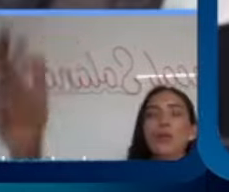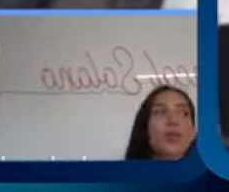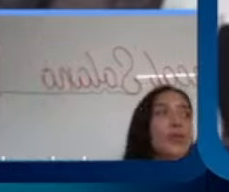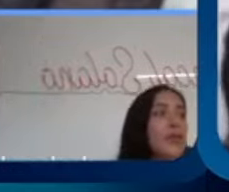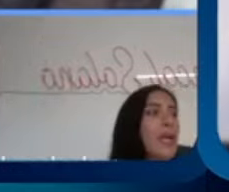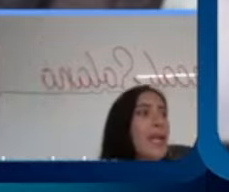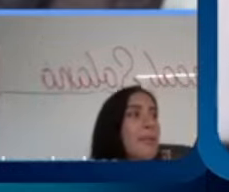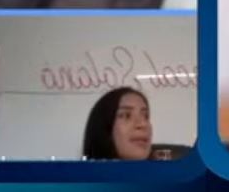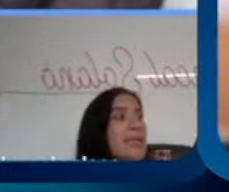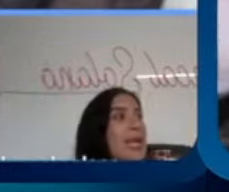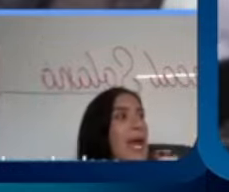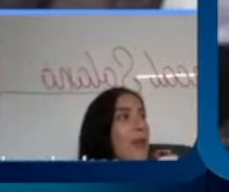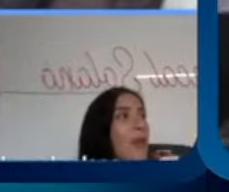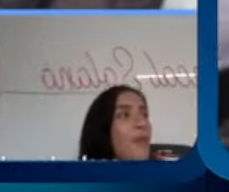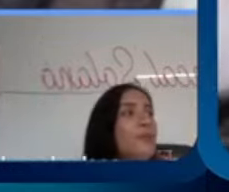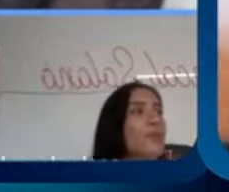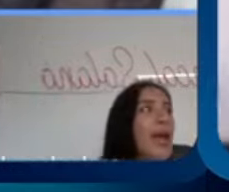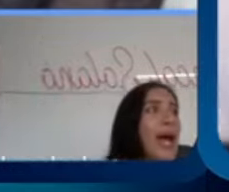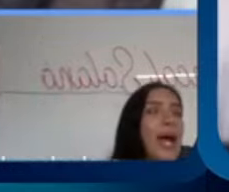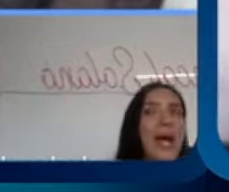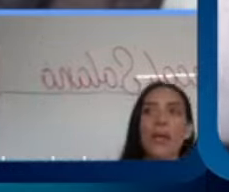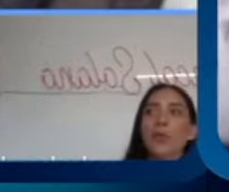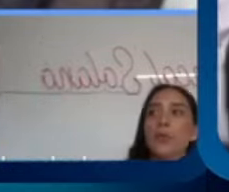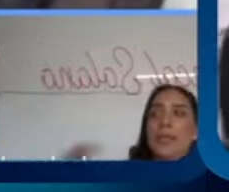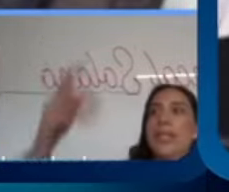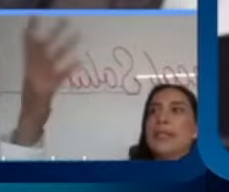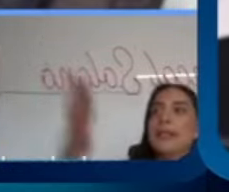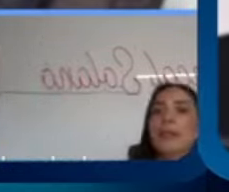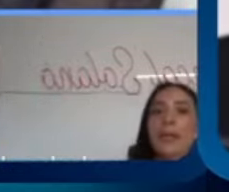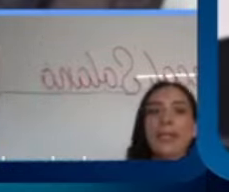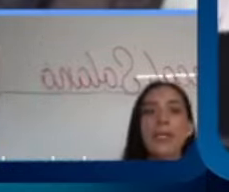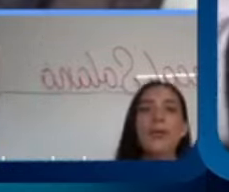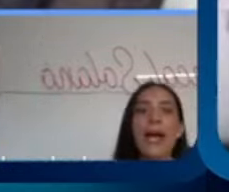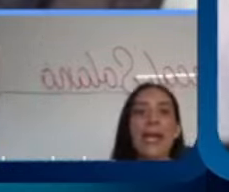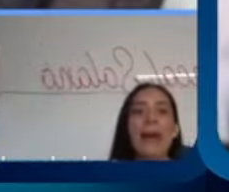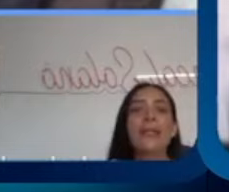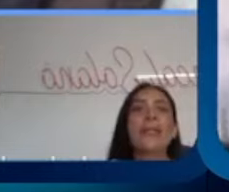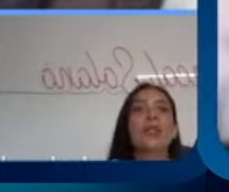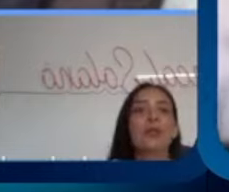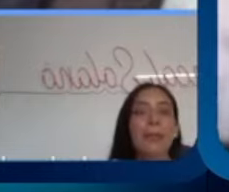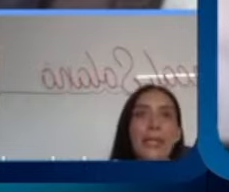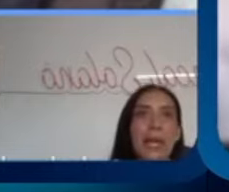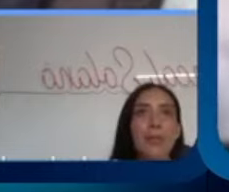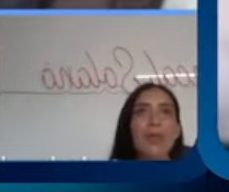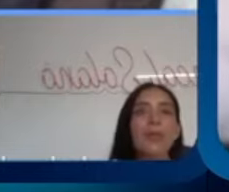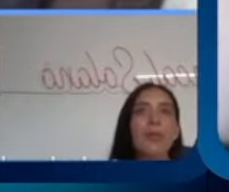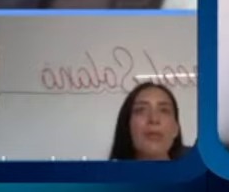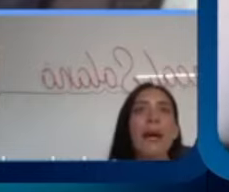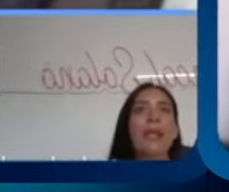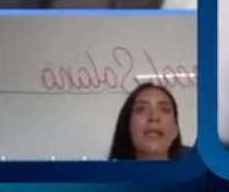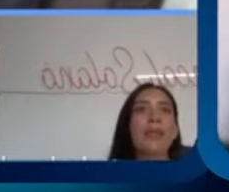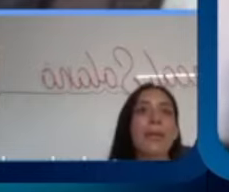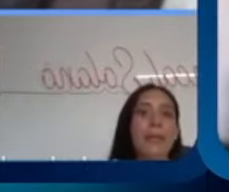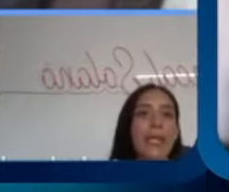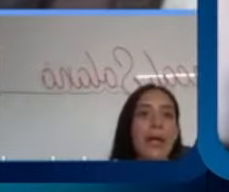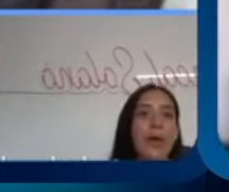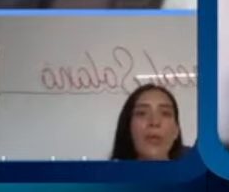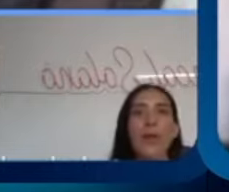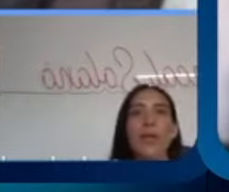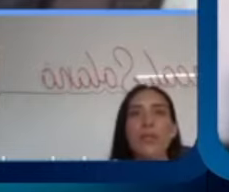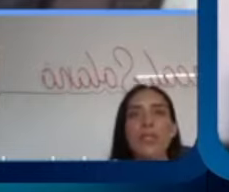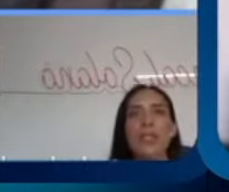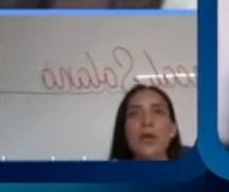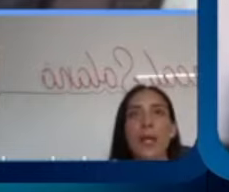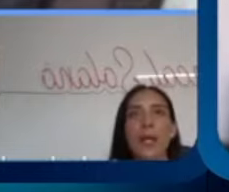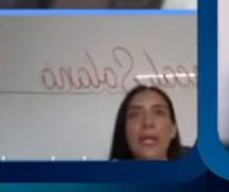compañero tuyo, que le inventen algo a tu presidente del partido, a que hablen de tu familia, pues tú como padre de familia